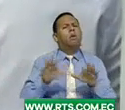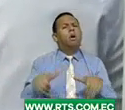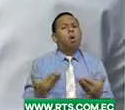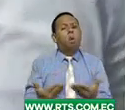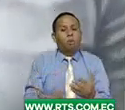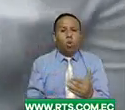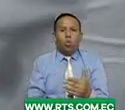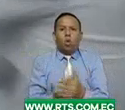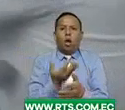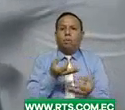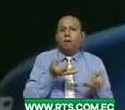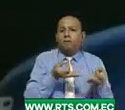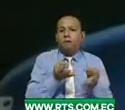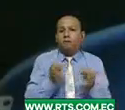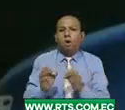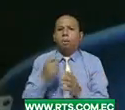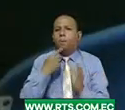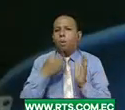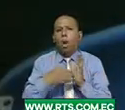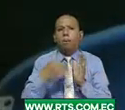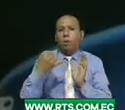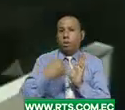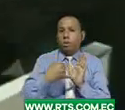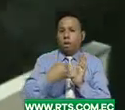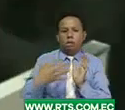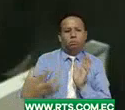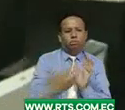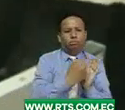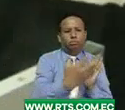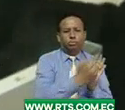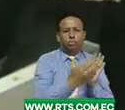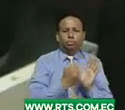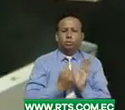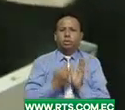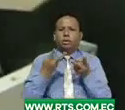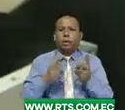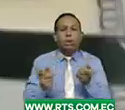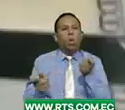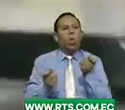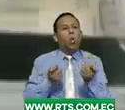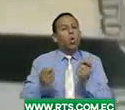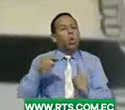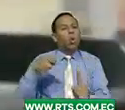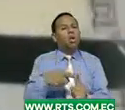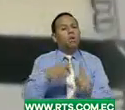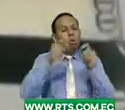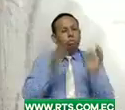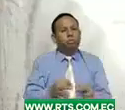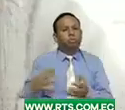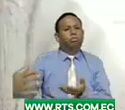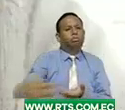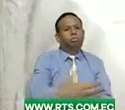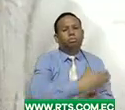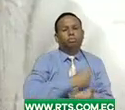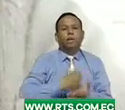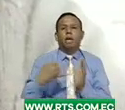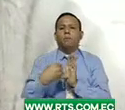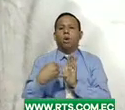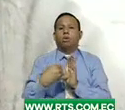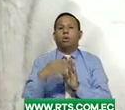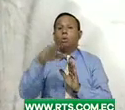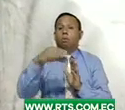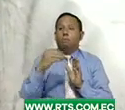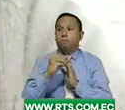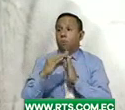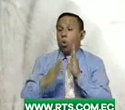nuevos mecanismos de retención y control para la optimización de la recaudación fiscal. El proyecto dice que hay que hacer